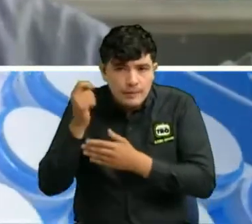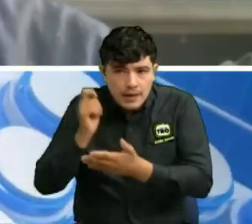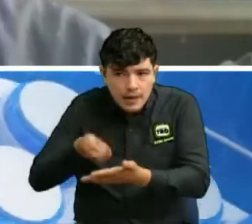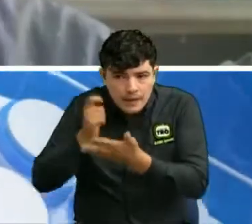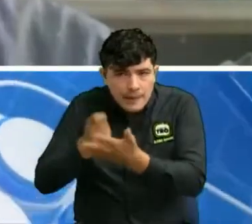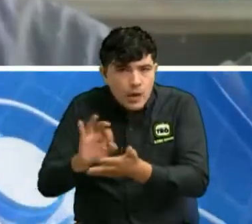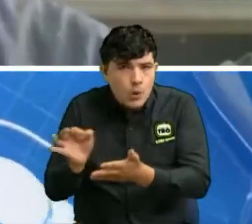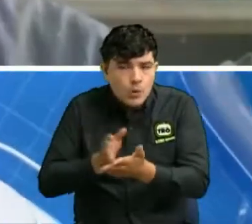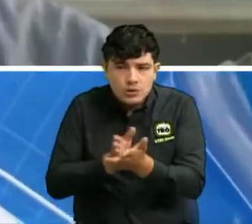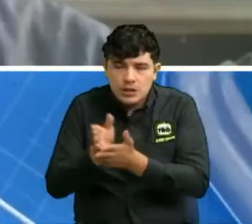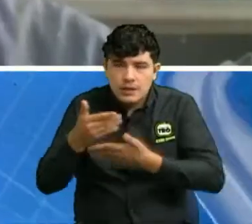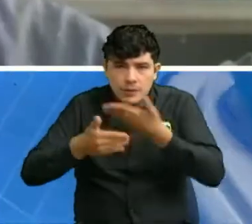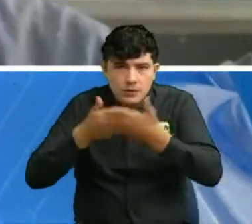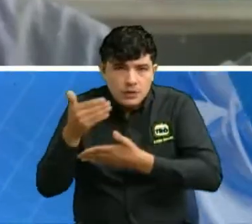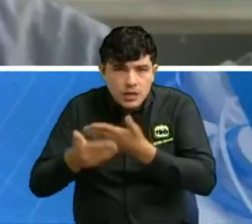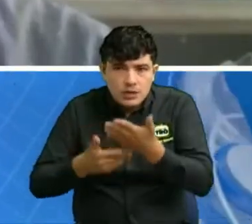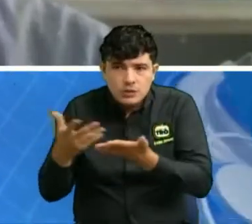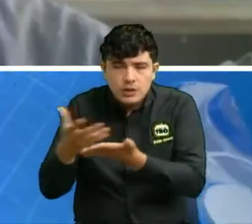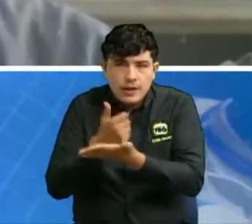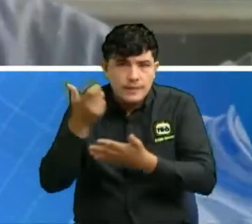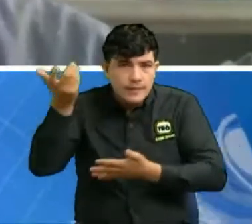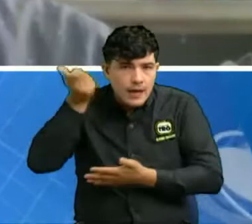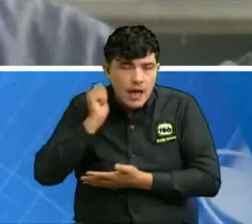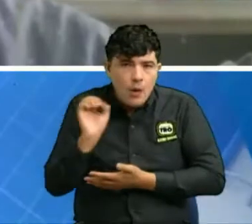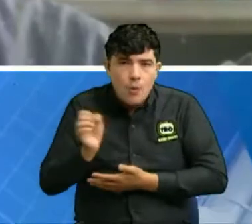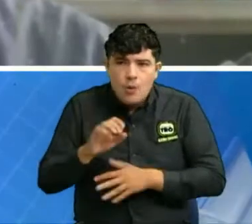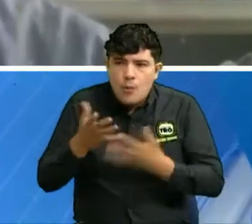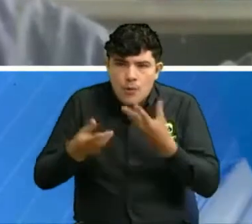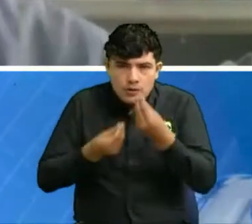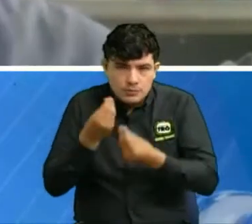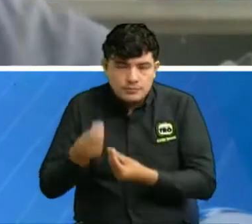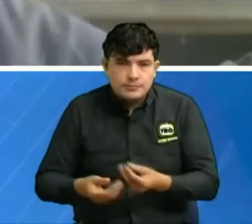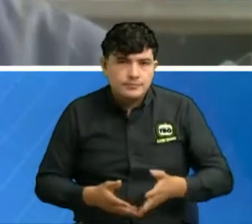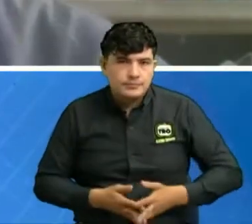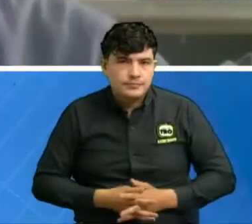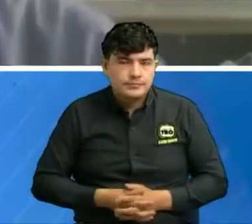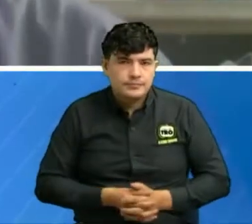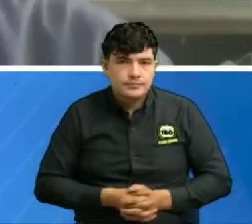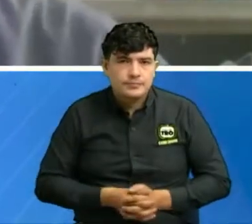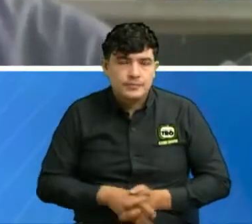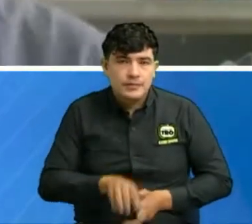el proceso de pensión de ella, de aportar para la pensión?